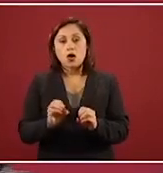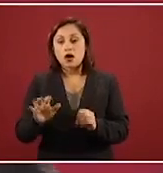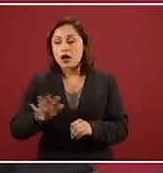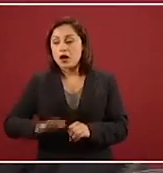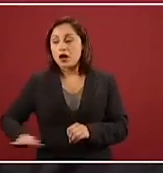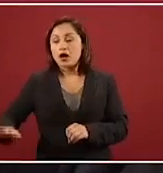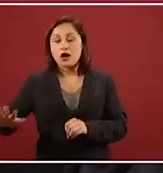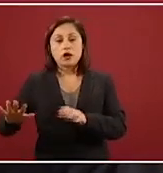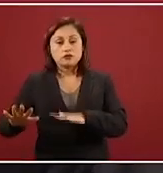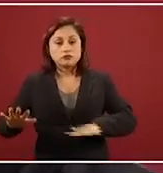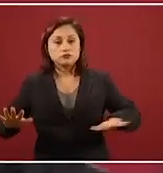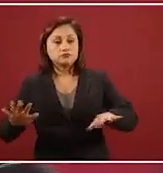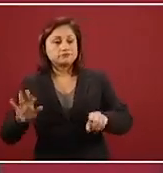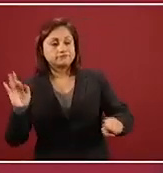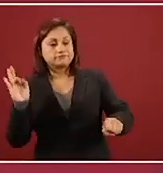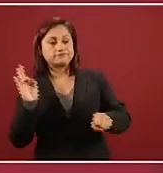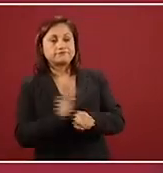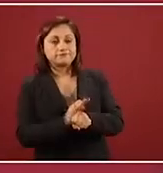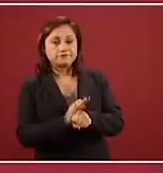y destruir a otros.